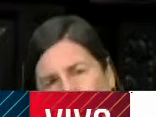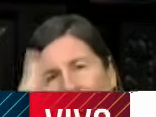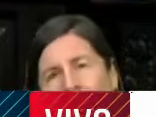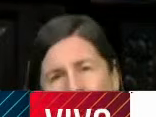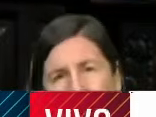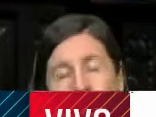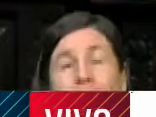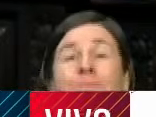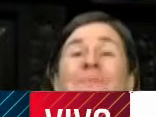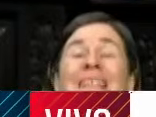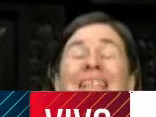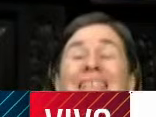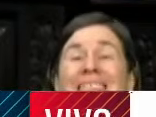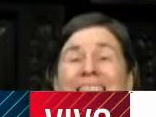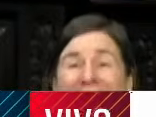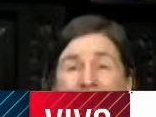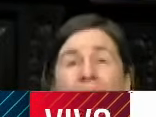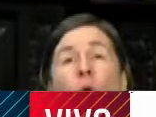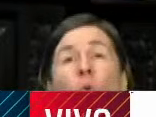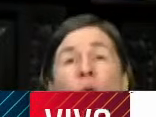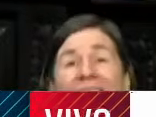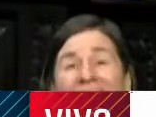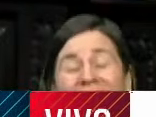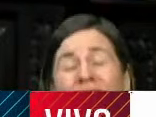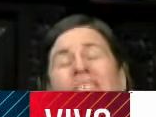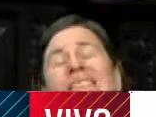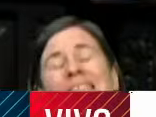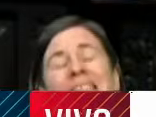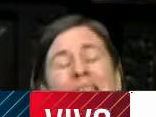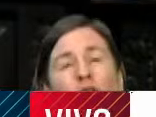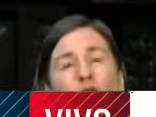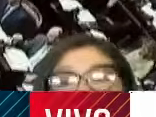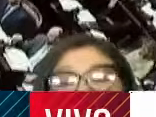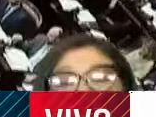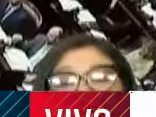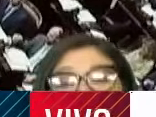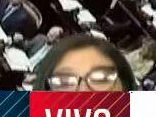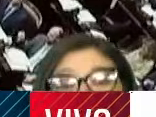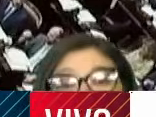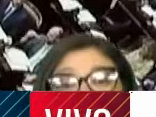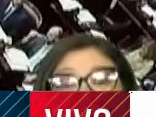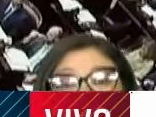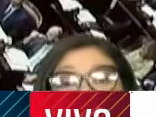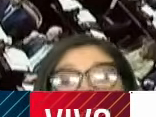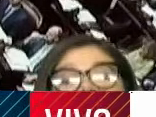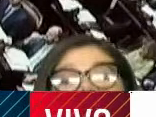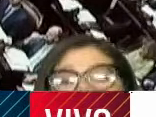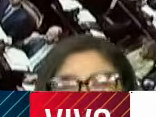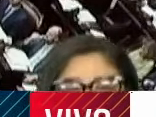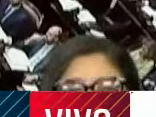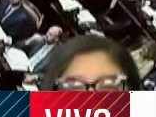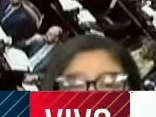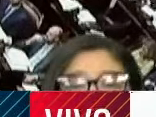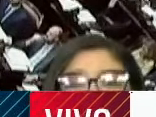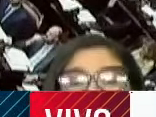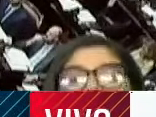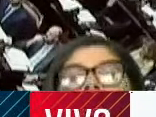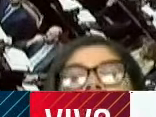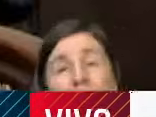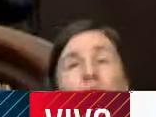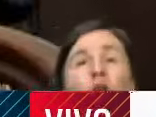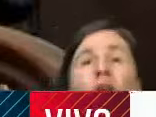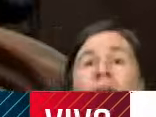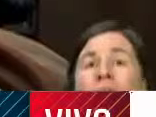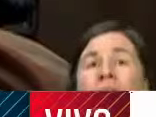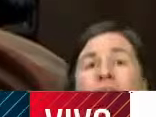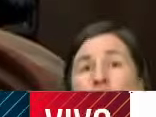mucho provincialismo, ¿no? Entonces, cuando uno habla de gobernadores, ¿de qué habla? Yo te pregunto, si viene un extranjero y te pregunta, ¿qué son los gobernadores